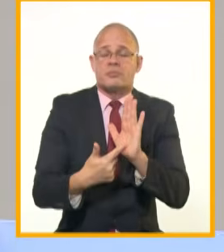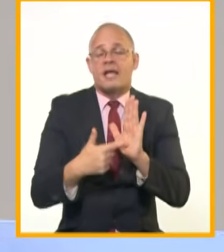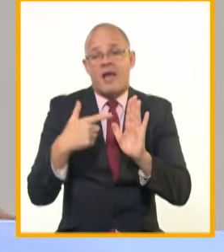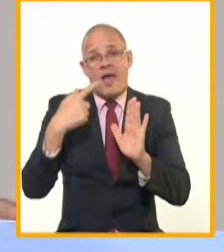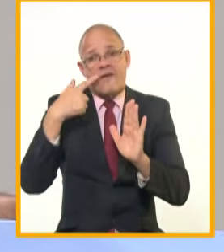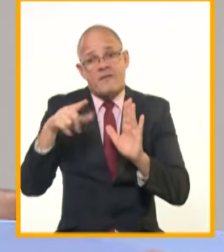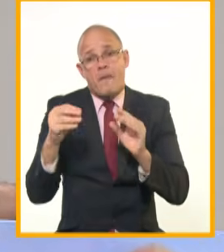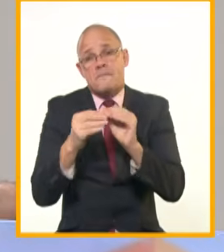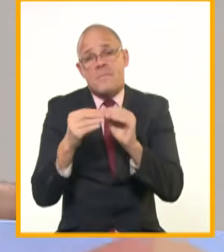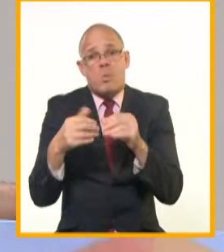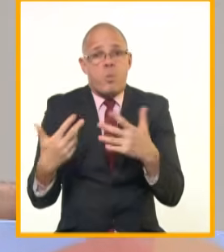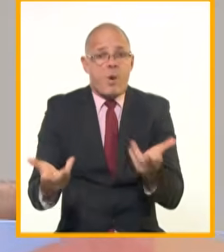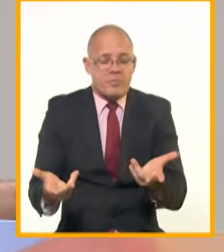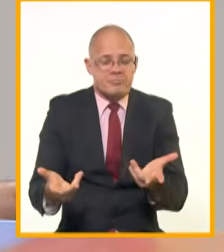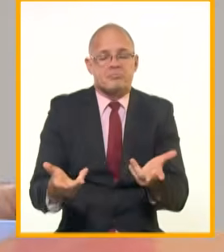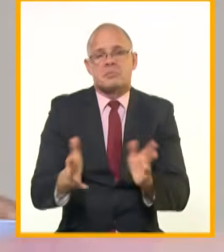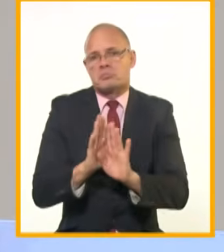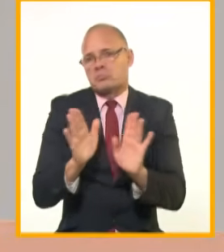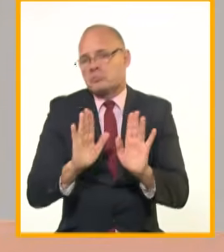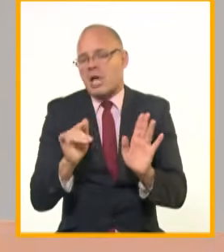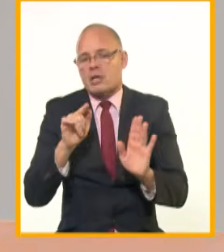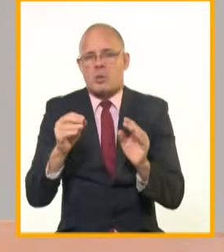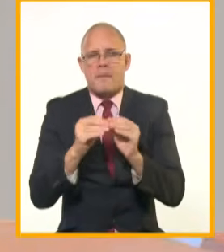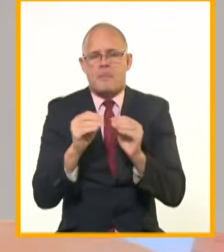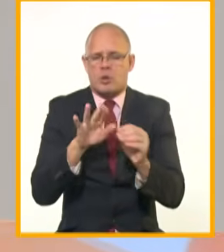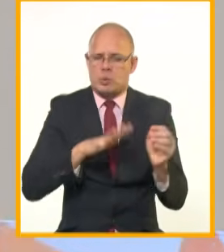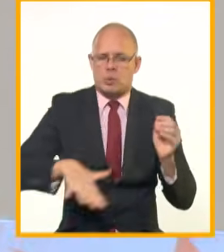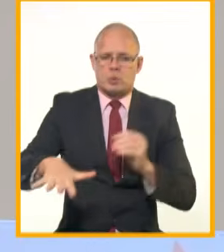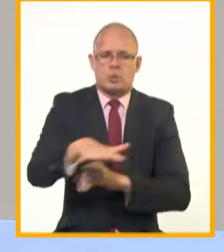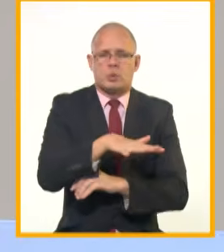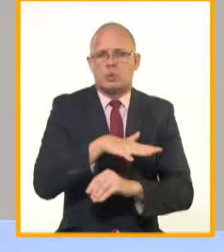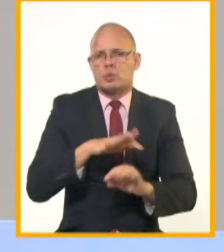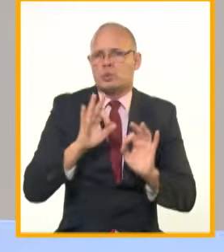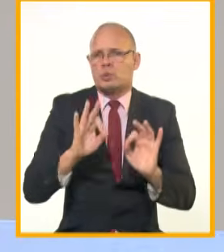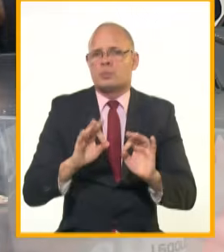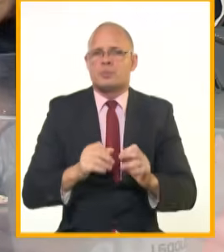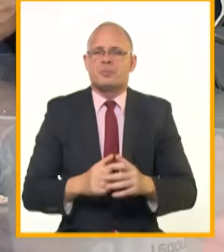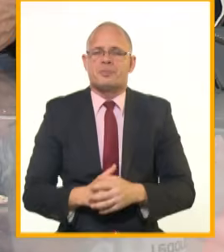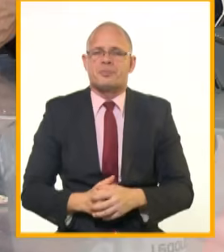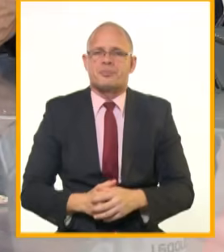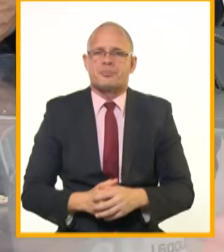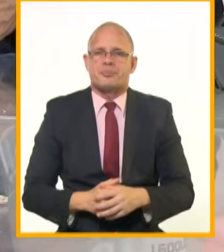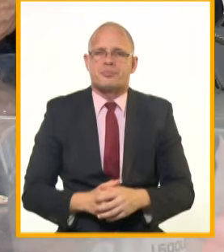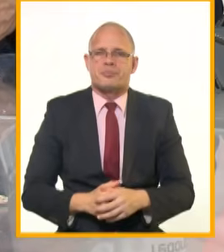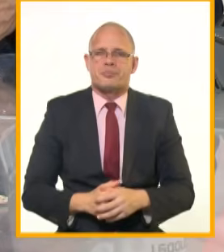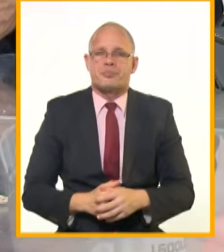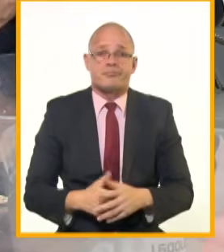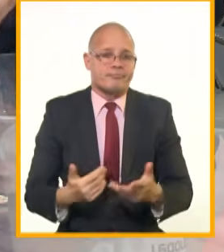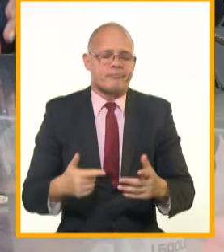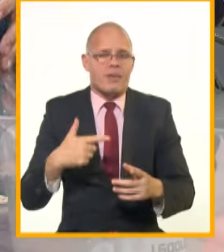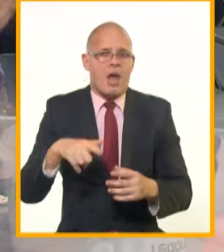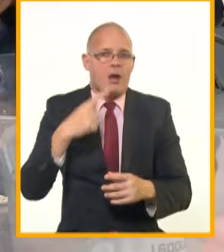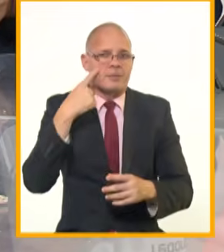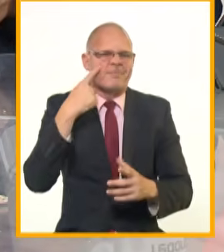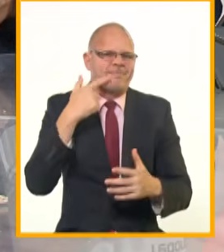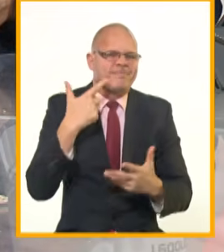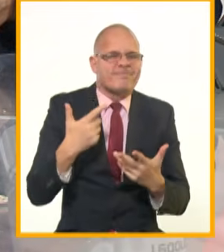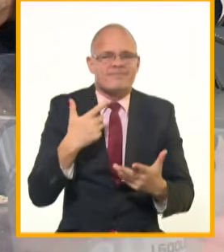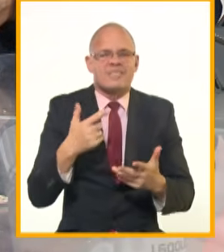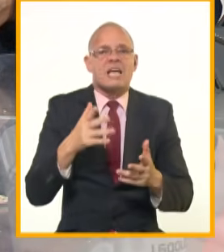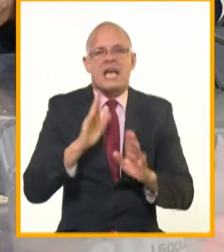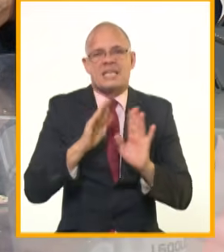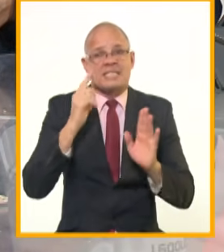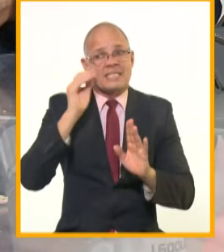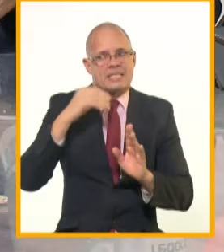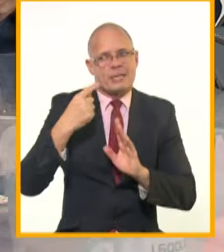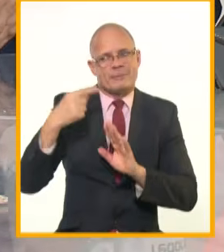tenemos, que abarca todas las esferas de la vida de la sociedad en estos momentos. Que además tiene hoy un desafío mayor, por supuesto, después de los